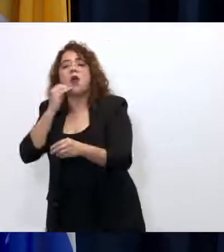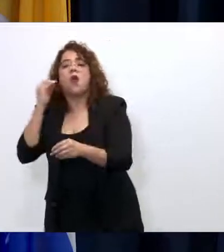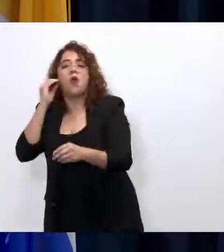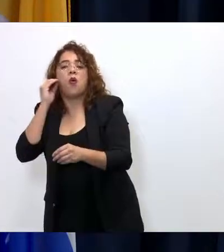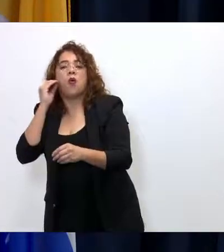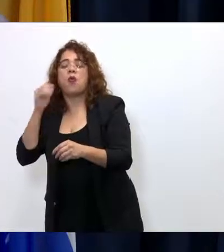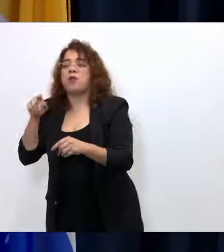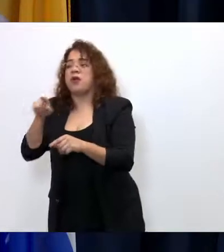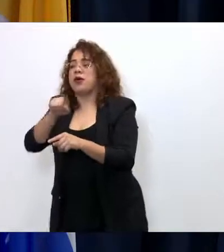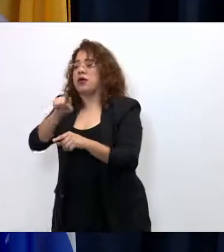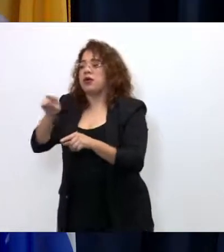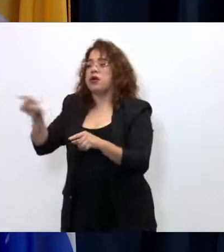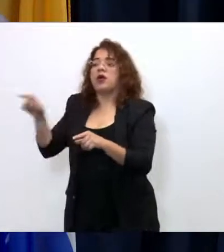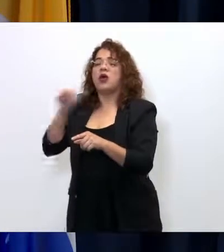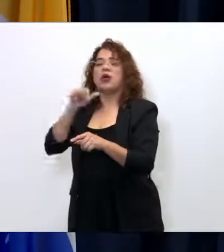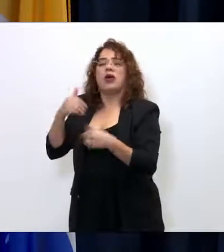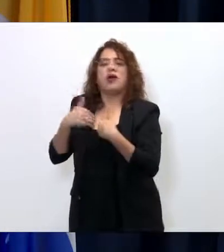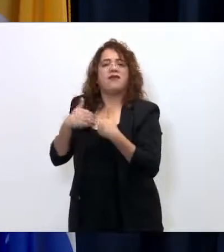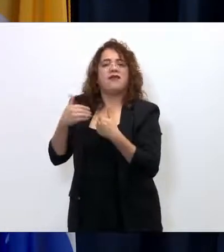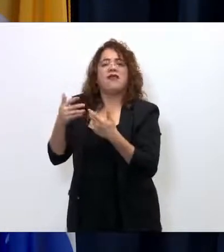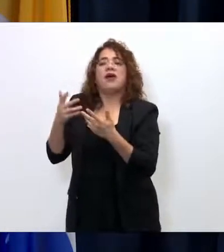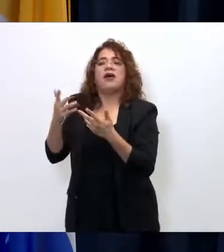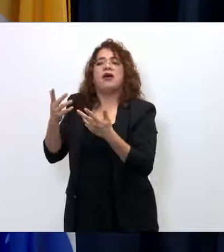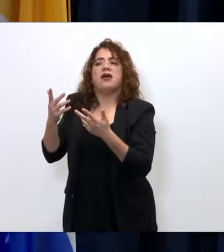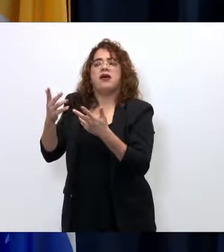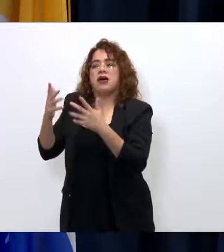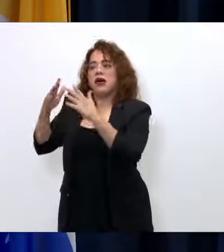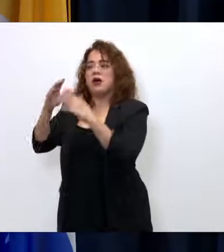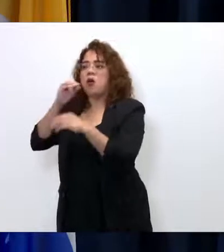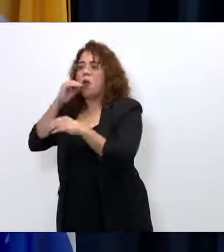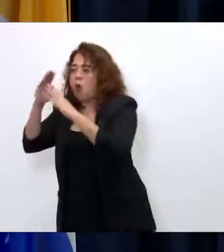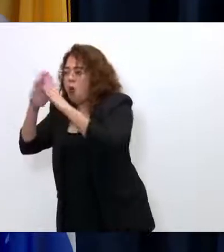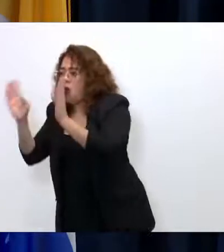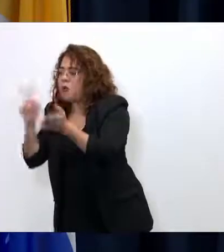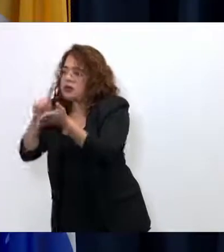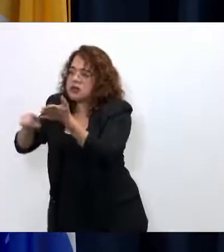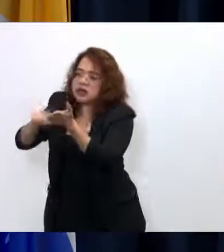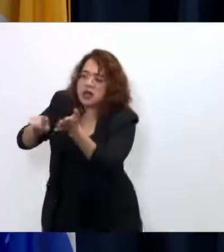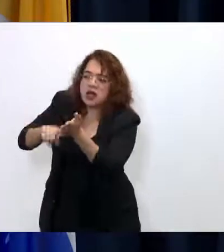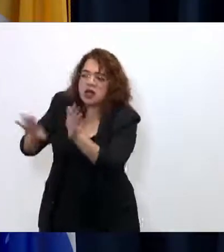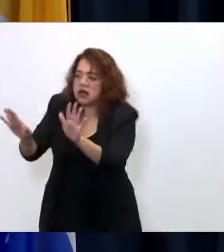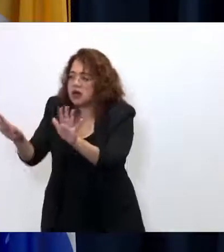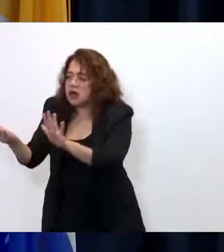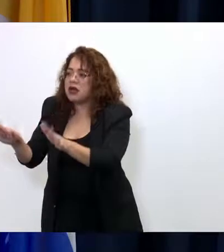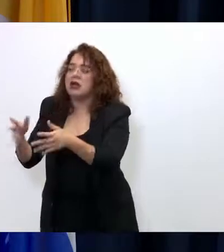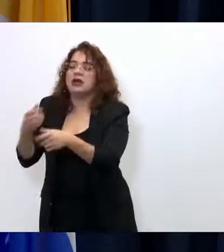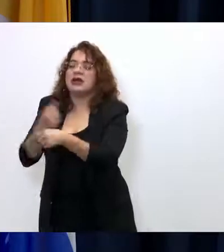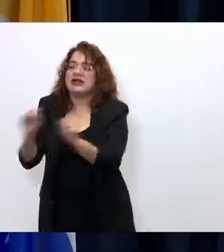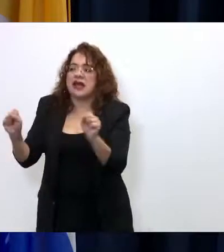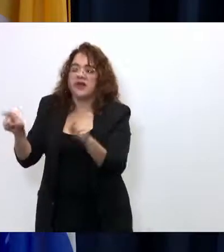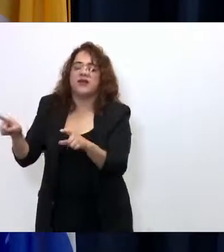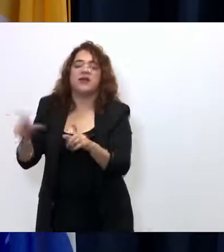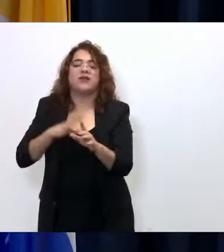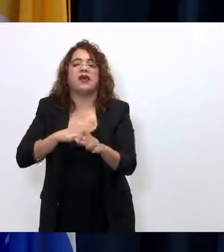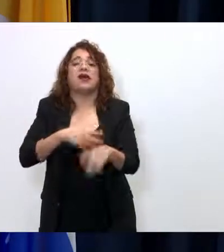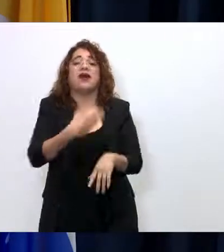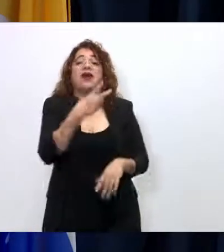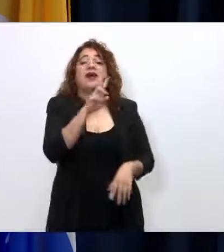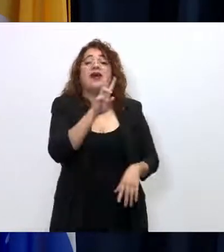nuestra planificación familiar, prevenir y tratar la tuberculosis, el VIH y la